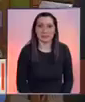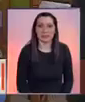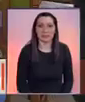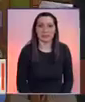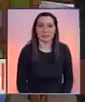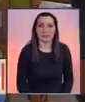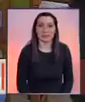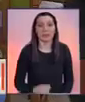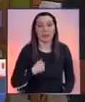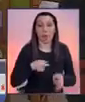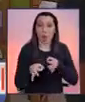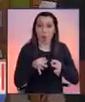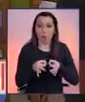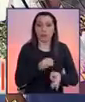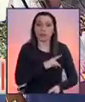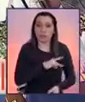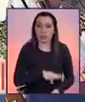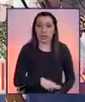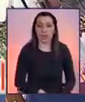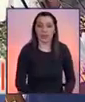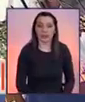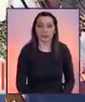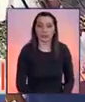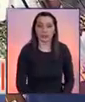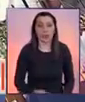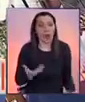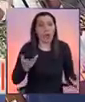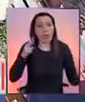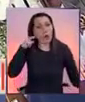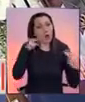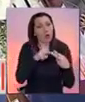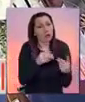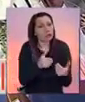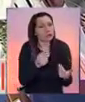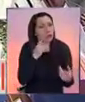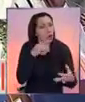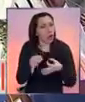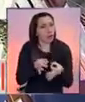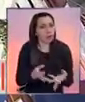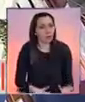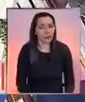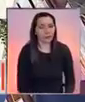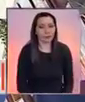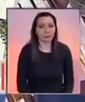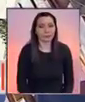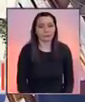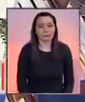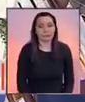Mi novio es chileno y vení por él. ¿Cómo nos conocemos? Sí, ¿cómo se conocieron?